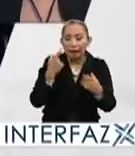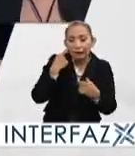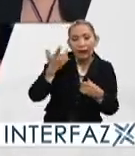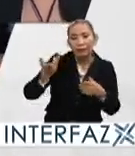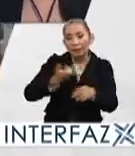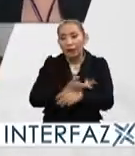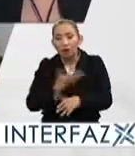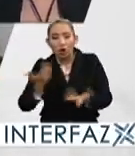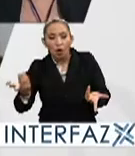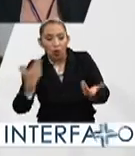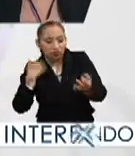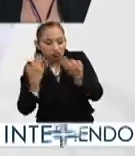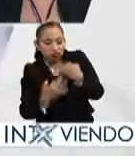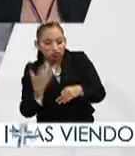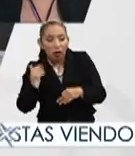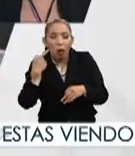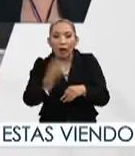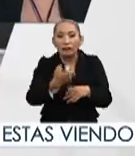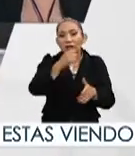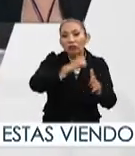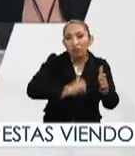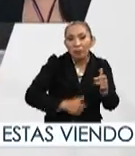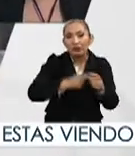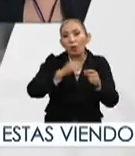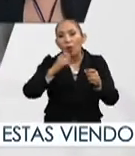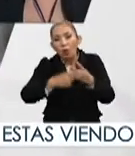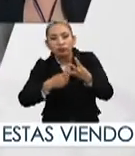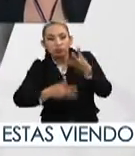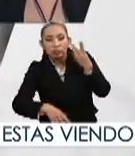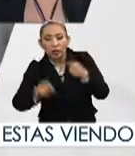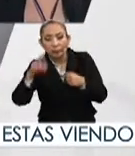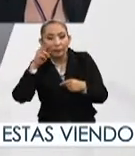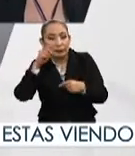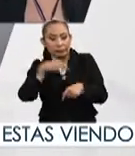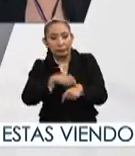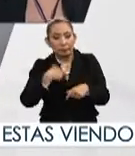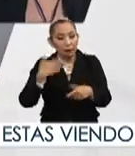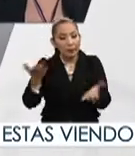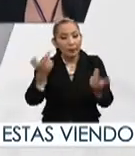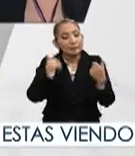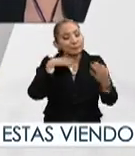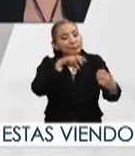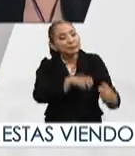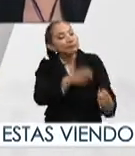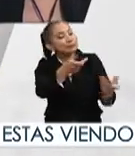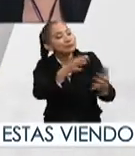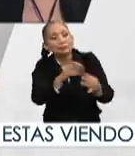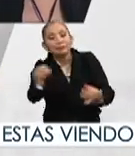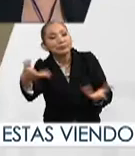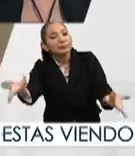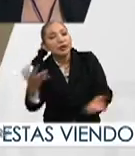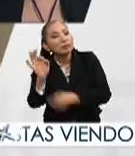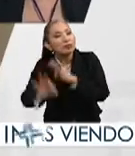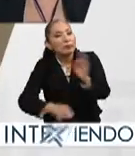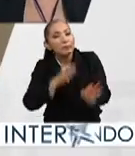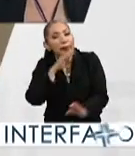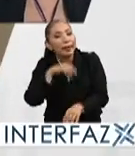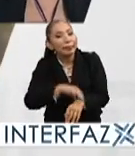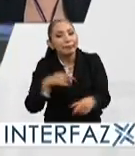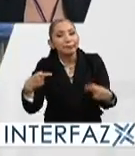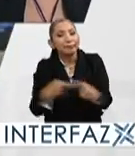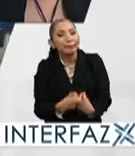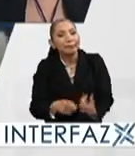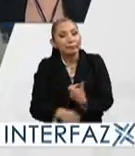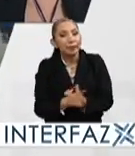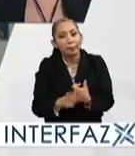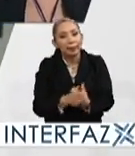qué fue lo que les hicieron, por qué les hicieron, etcétera, pues den el tiempo para que puedan llevar a cabo esta explicación y puedan